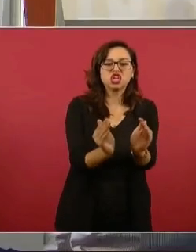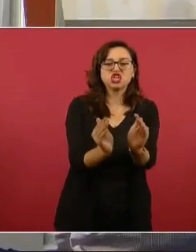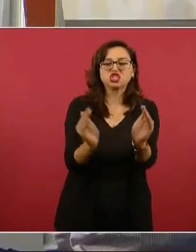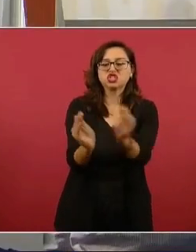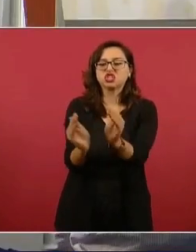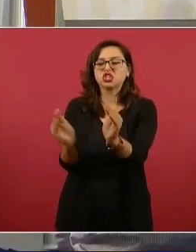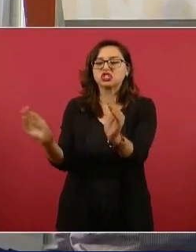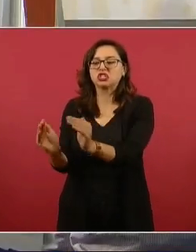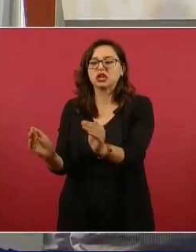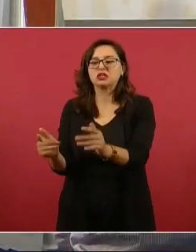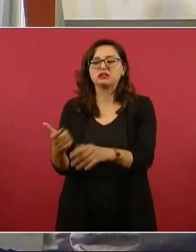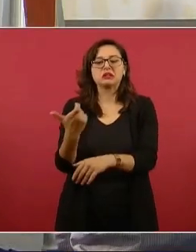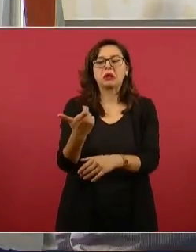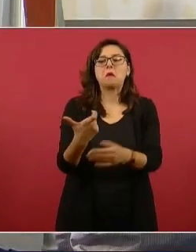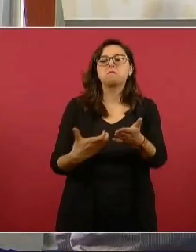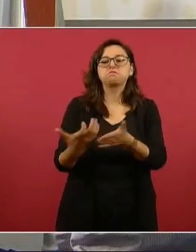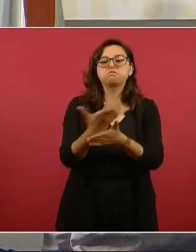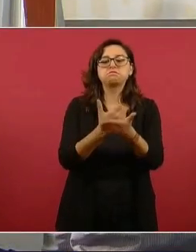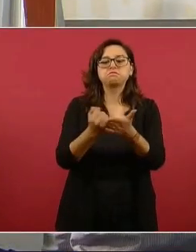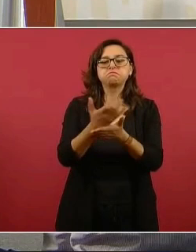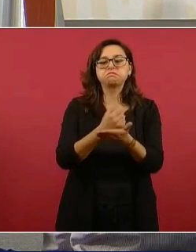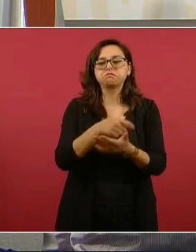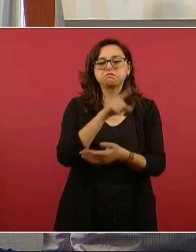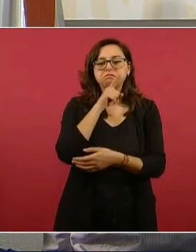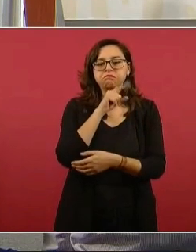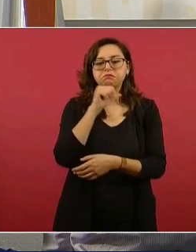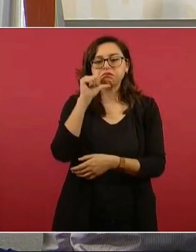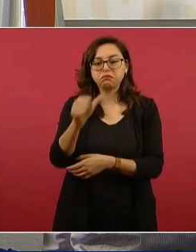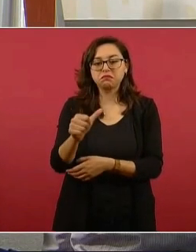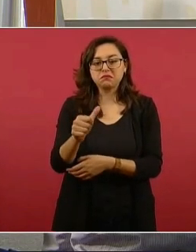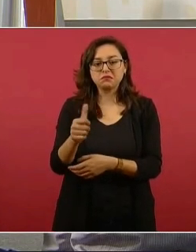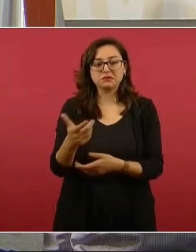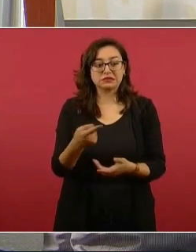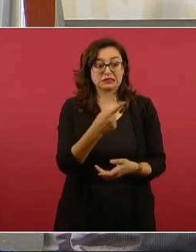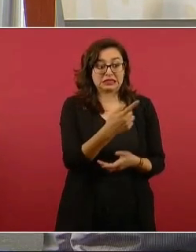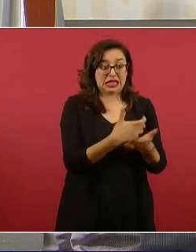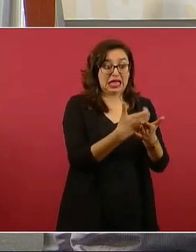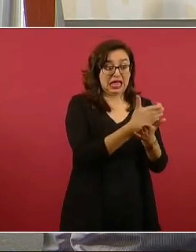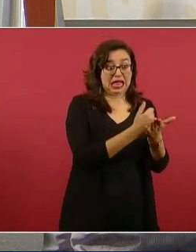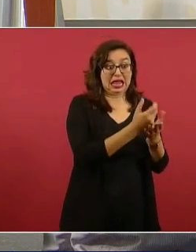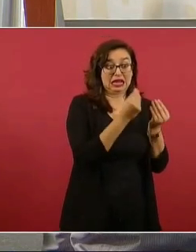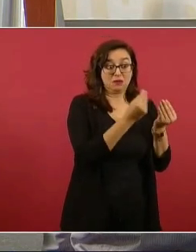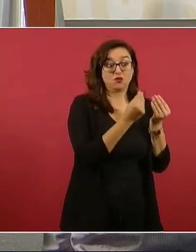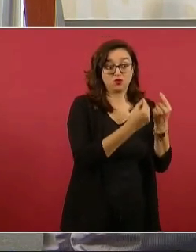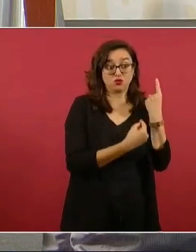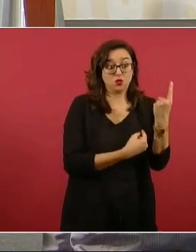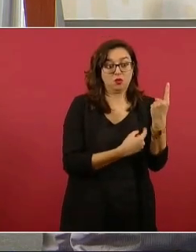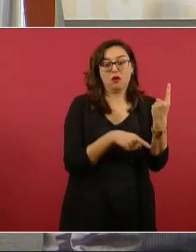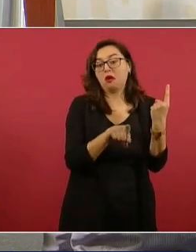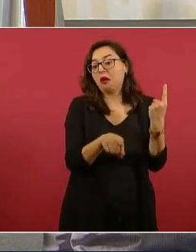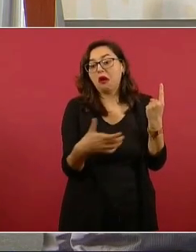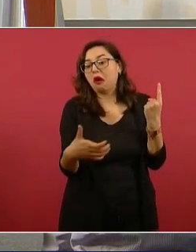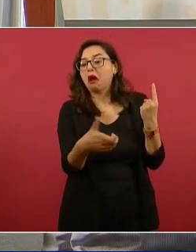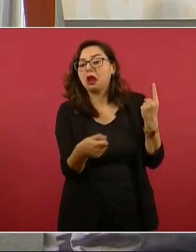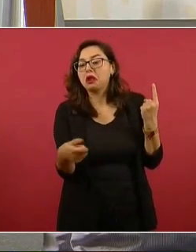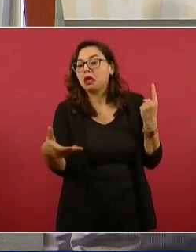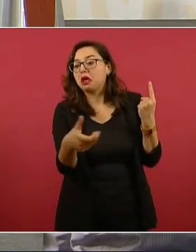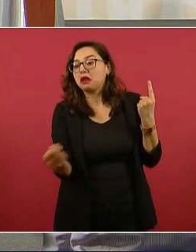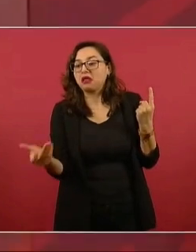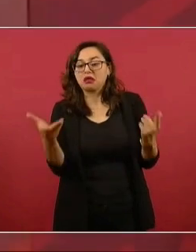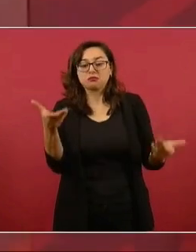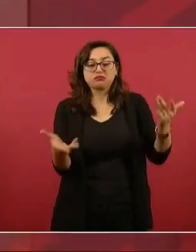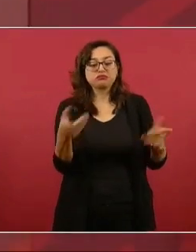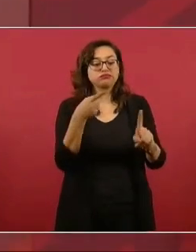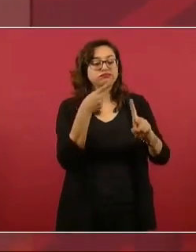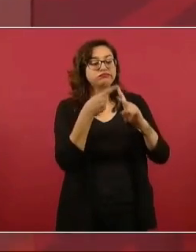Y en el balance no había utilidad y por lo mismo no pagaban impuestos. Eso